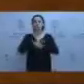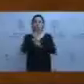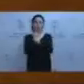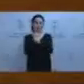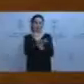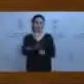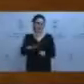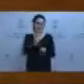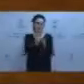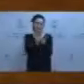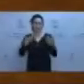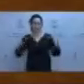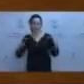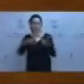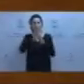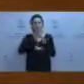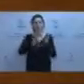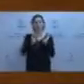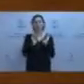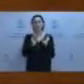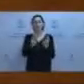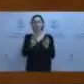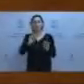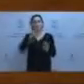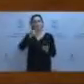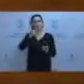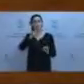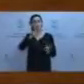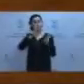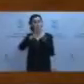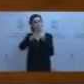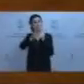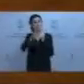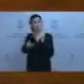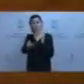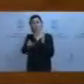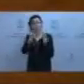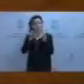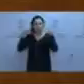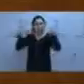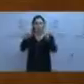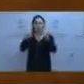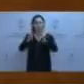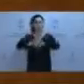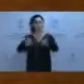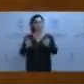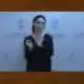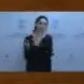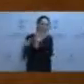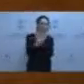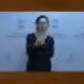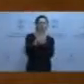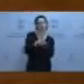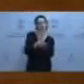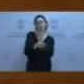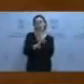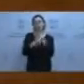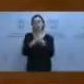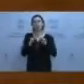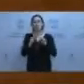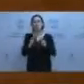medioambiental o los pliegos de condiciones tipo y pone el acento en la relación calidad-precio, no solamente centrarnos en el precio. Y otra cuestión es la reducción de los